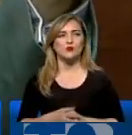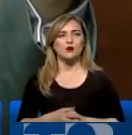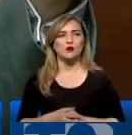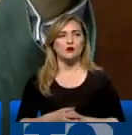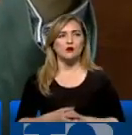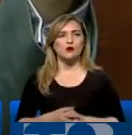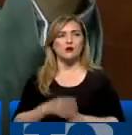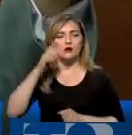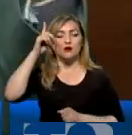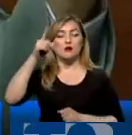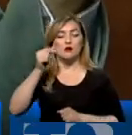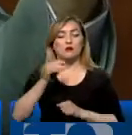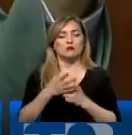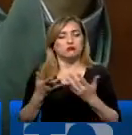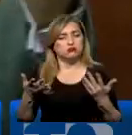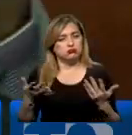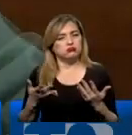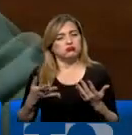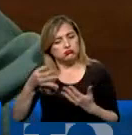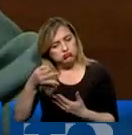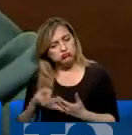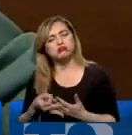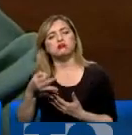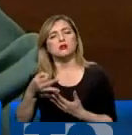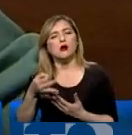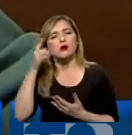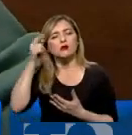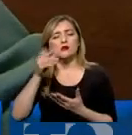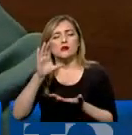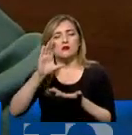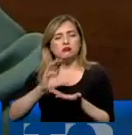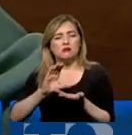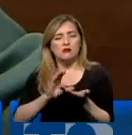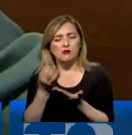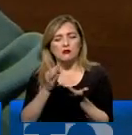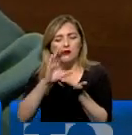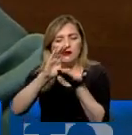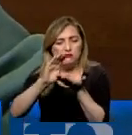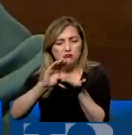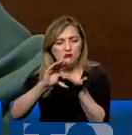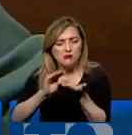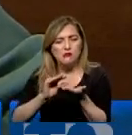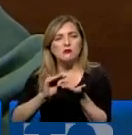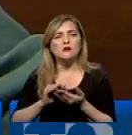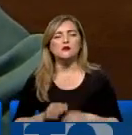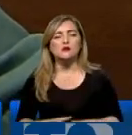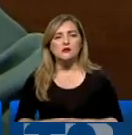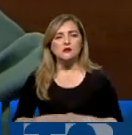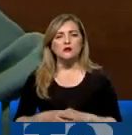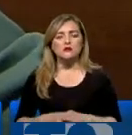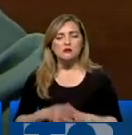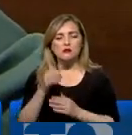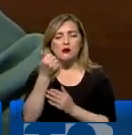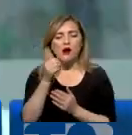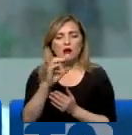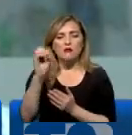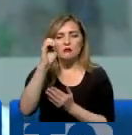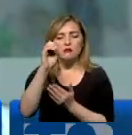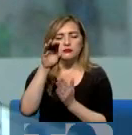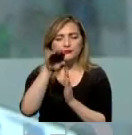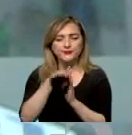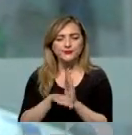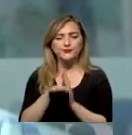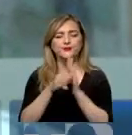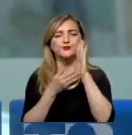del tamaño del Estado, no una señal, sino un hecho real. Otra tarea de que ese valor sea por lo menos un 10% menor. Y